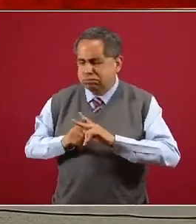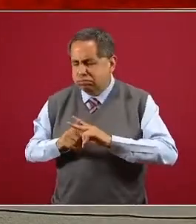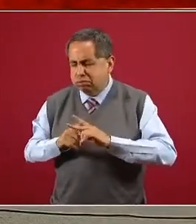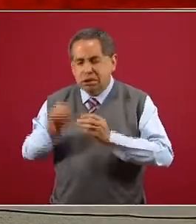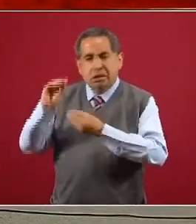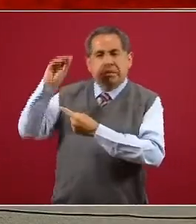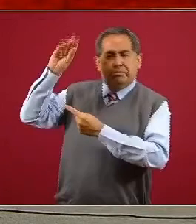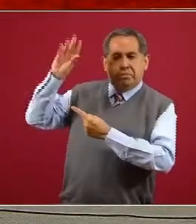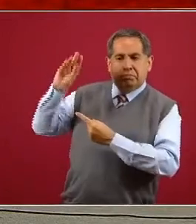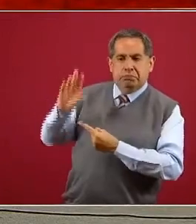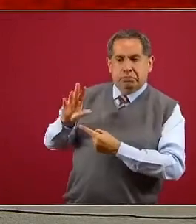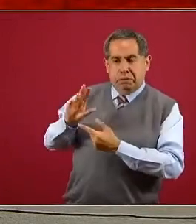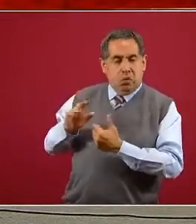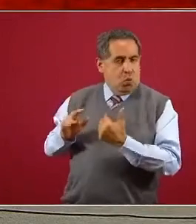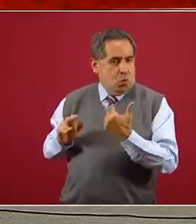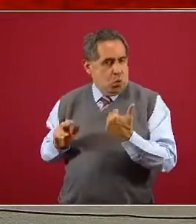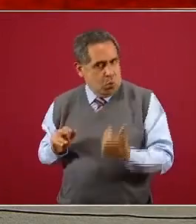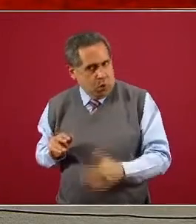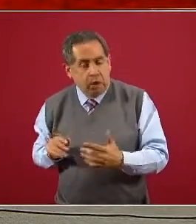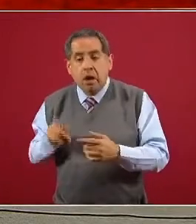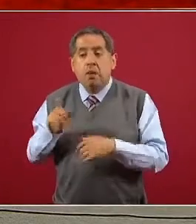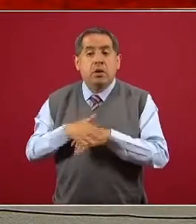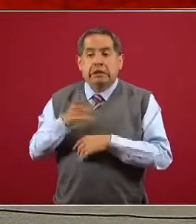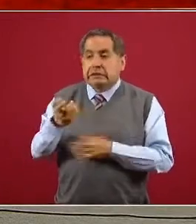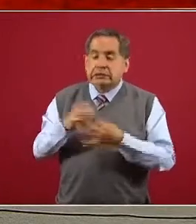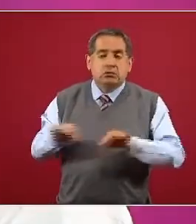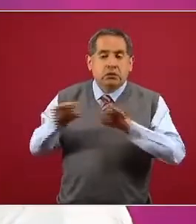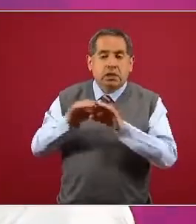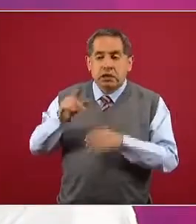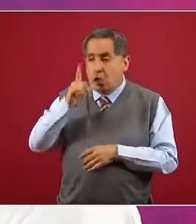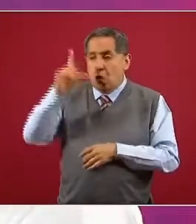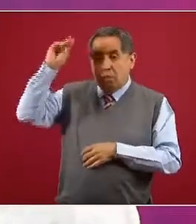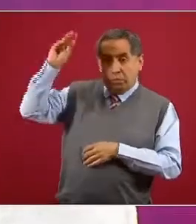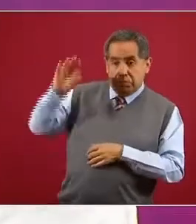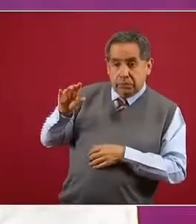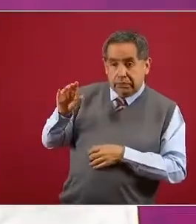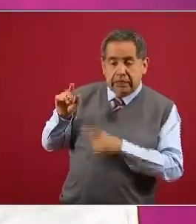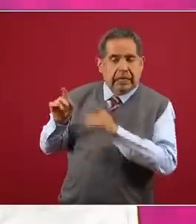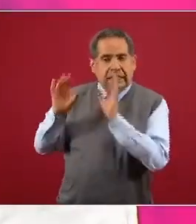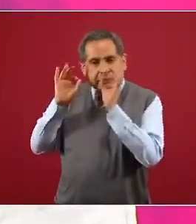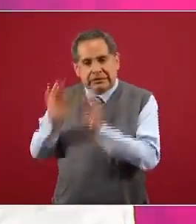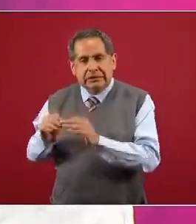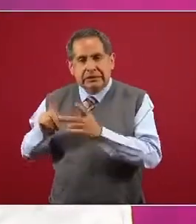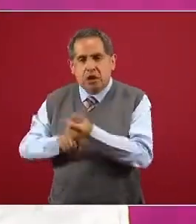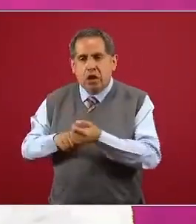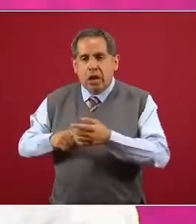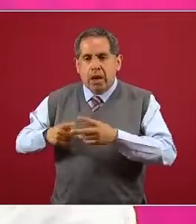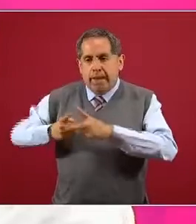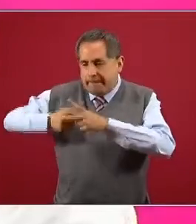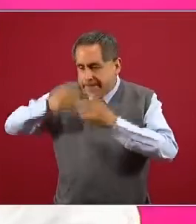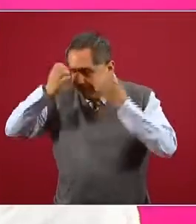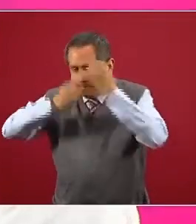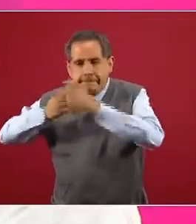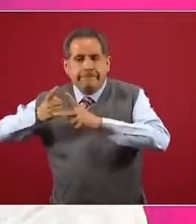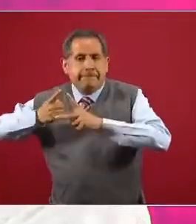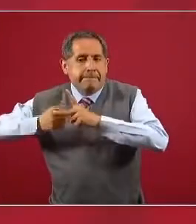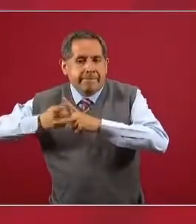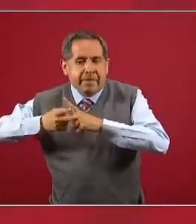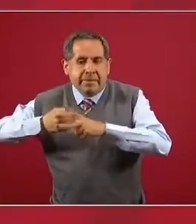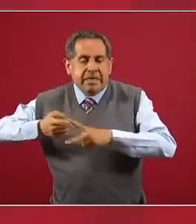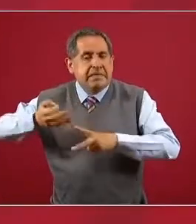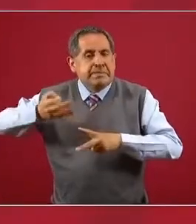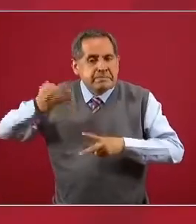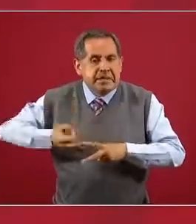del semáforo. ¿Por qué dispusimos esto? Porque nos interesa que el semáforo sea un proceso de evaluación hasta